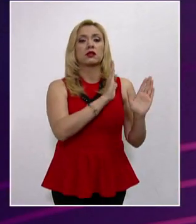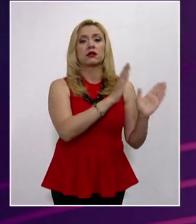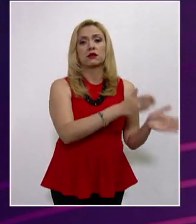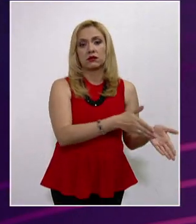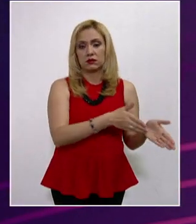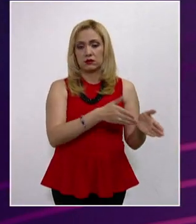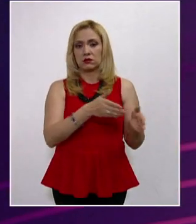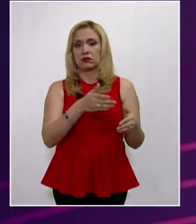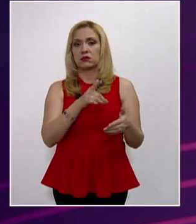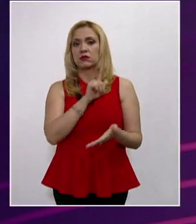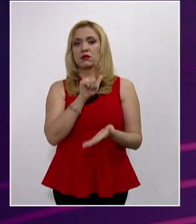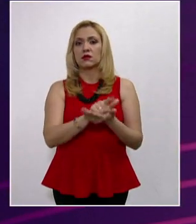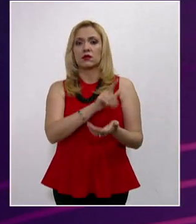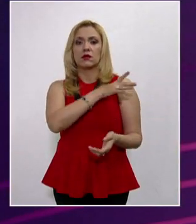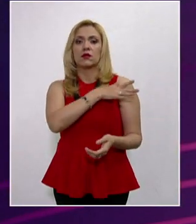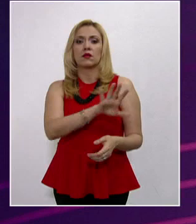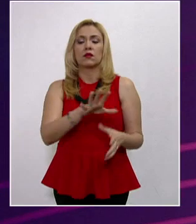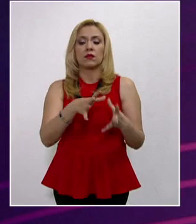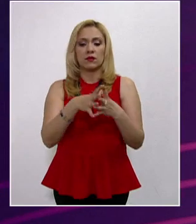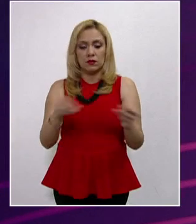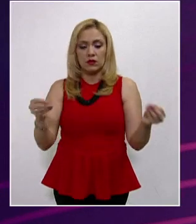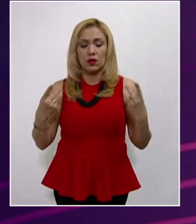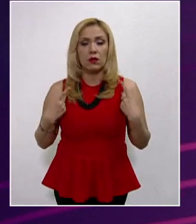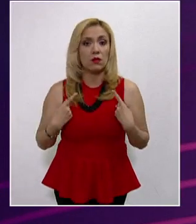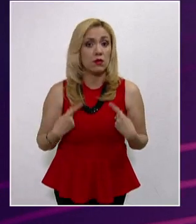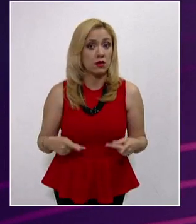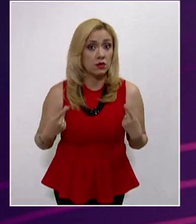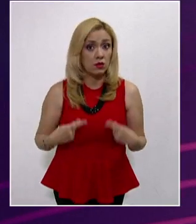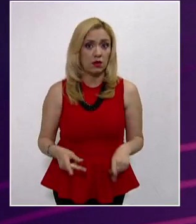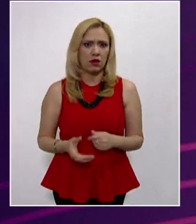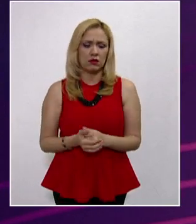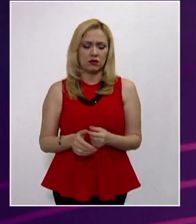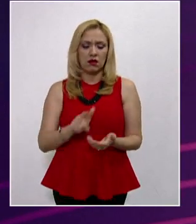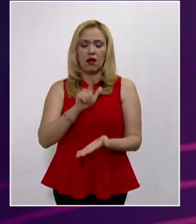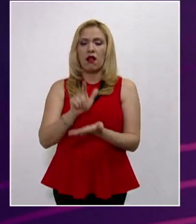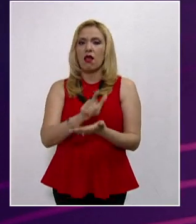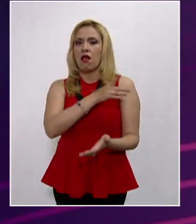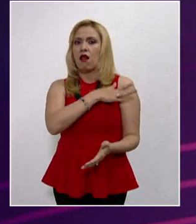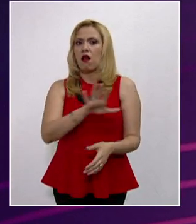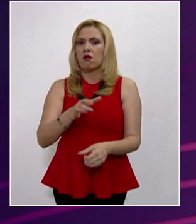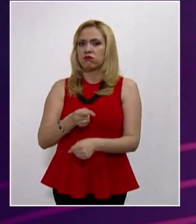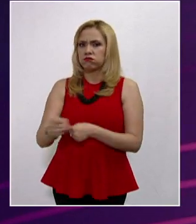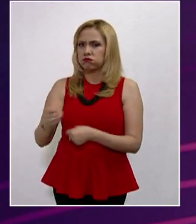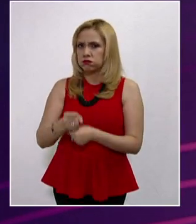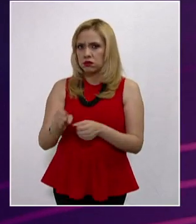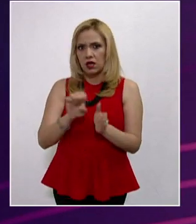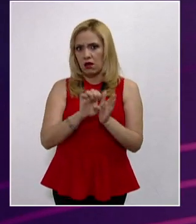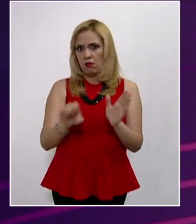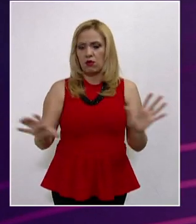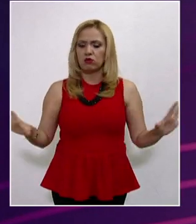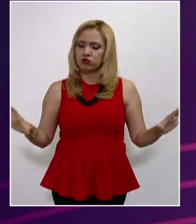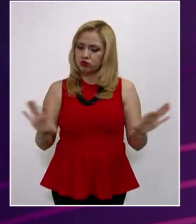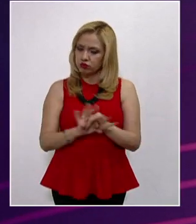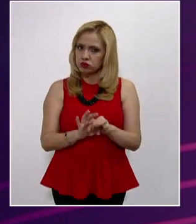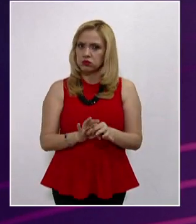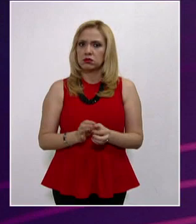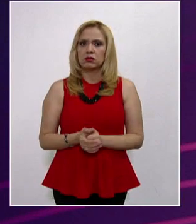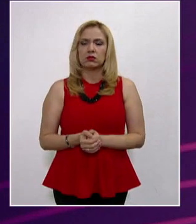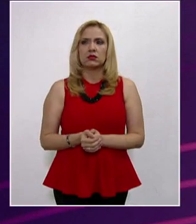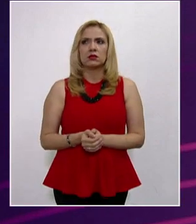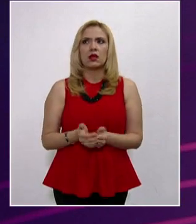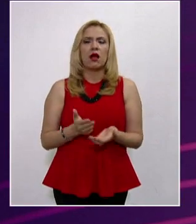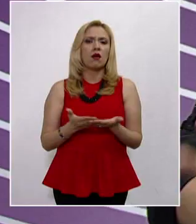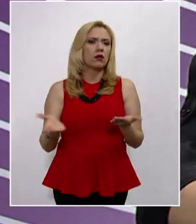la Ley General en materia de desaparición de personas y la Ley General contra la tortura, por ejemplo. Y bueno, para que